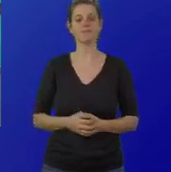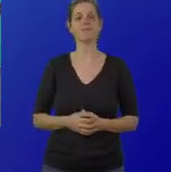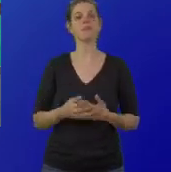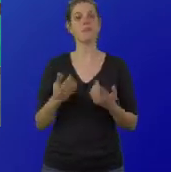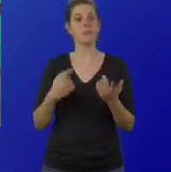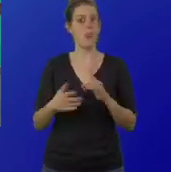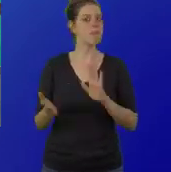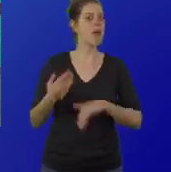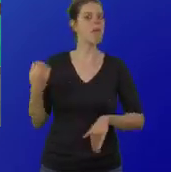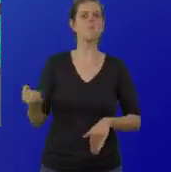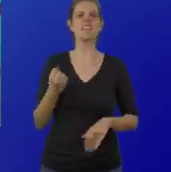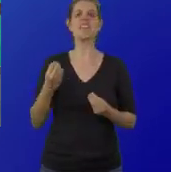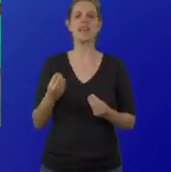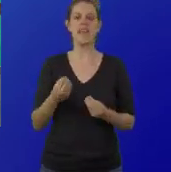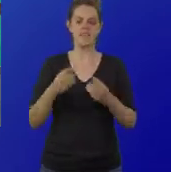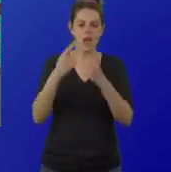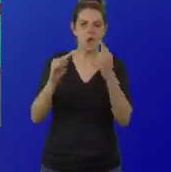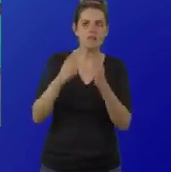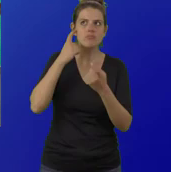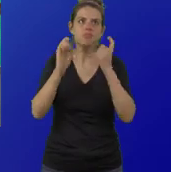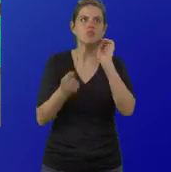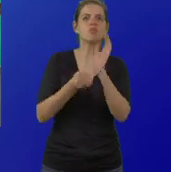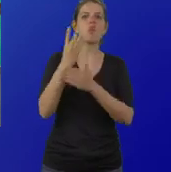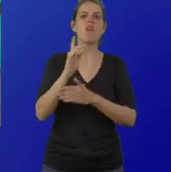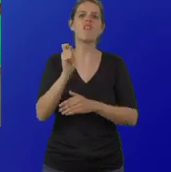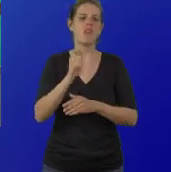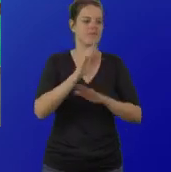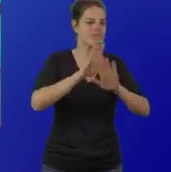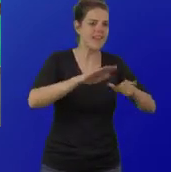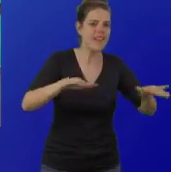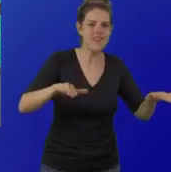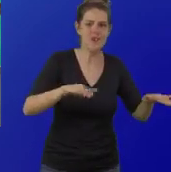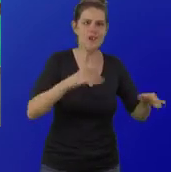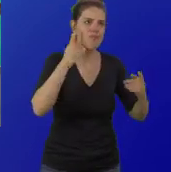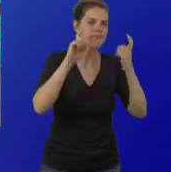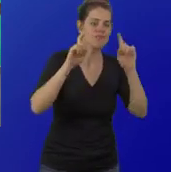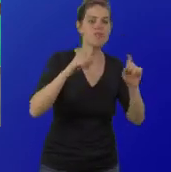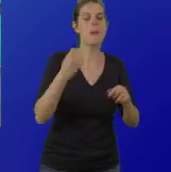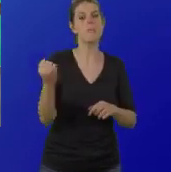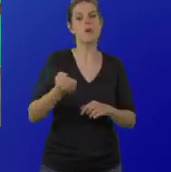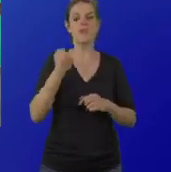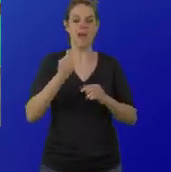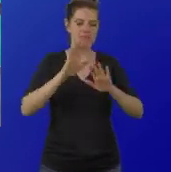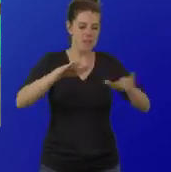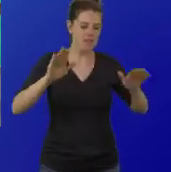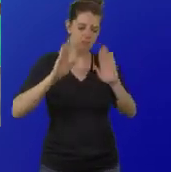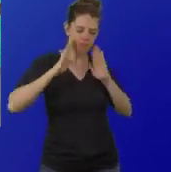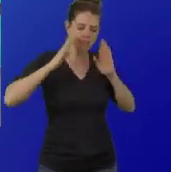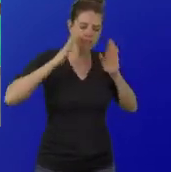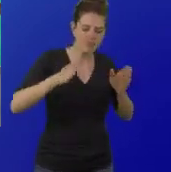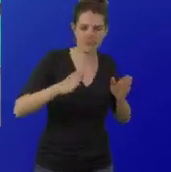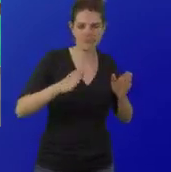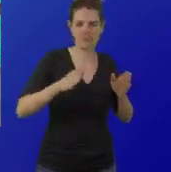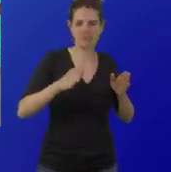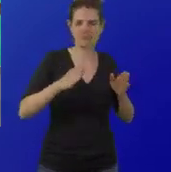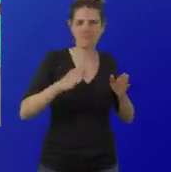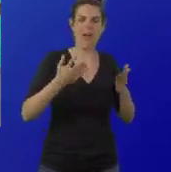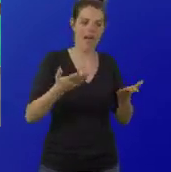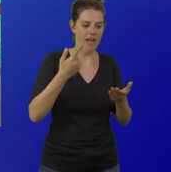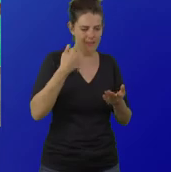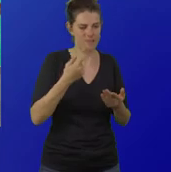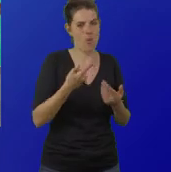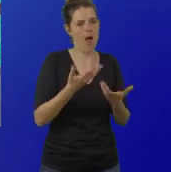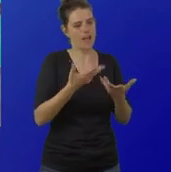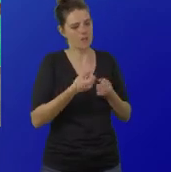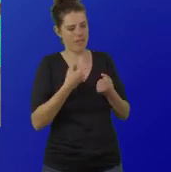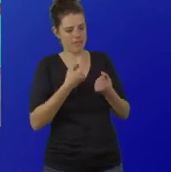productos que surgen de ellos. Y qué mejor escuchar al niño, en este caso, para poder